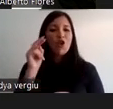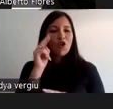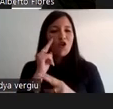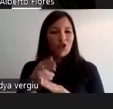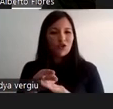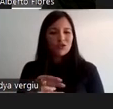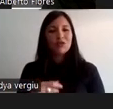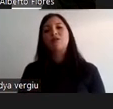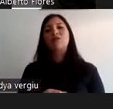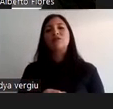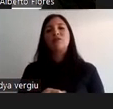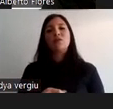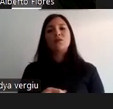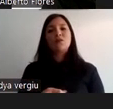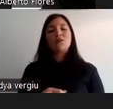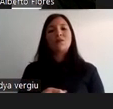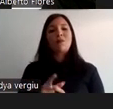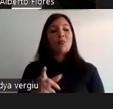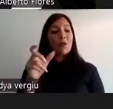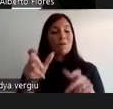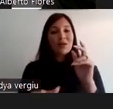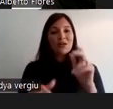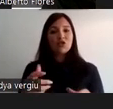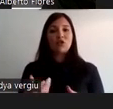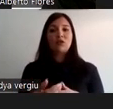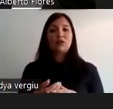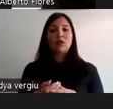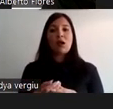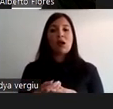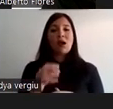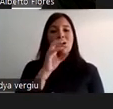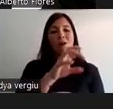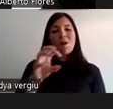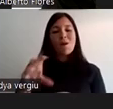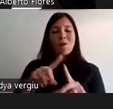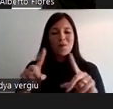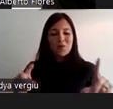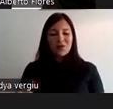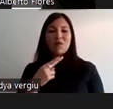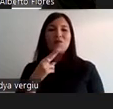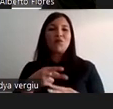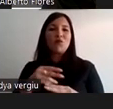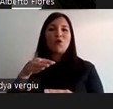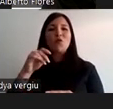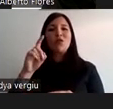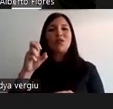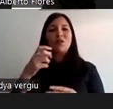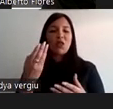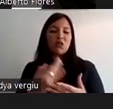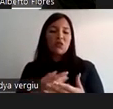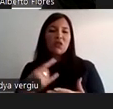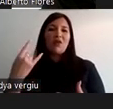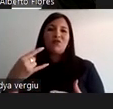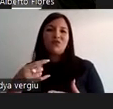como ellos son personas multi digamos multi pantalla digamos tienen Facebook Twitter